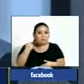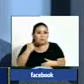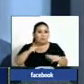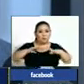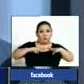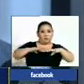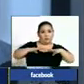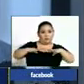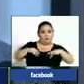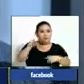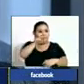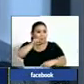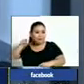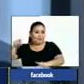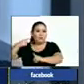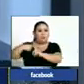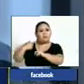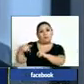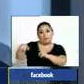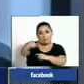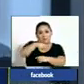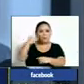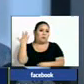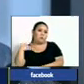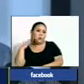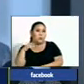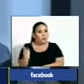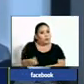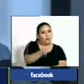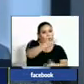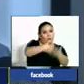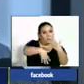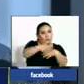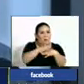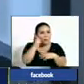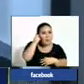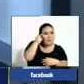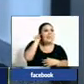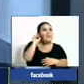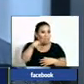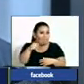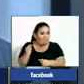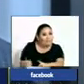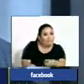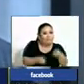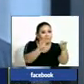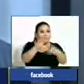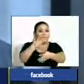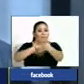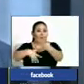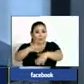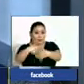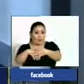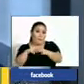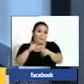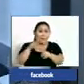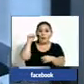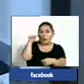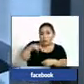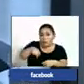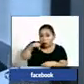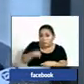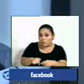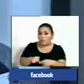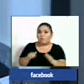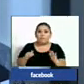de Semana Santa y como está acostumbrado a ir a la playa todo eso, probablemente va a querer optar por esta opción, pero es aquí donde ahorita